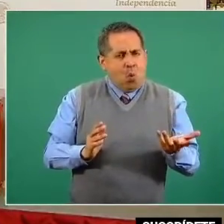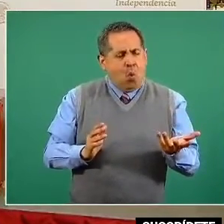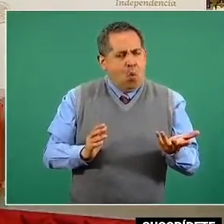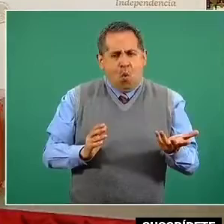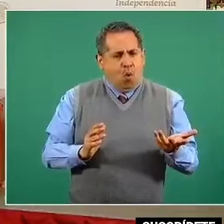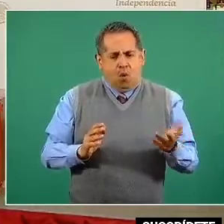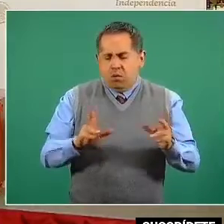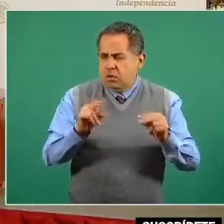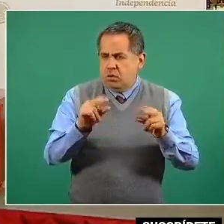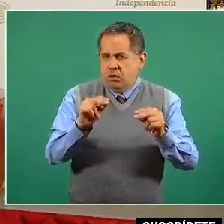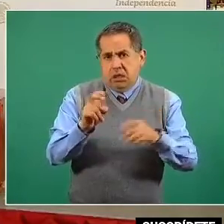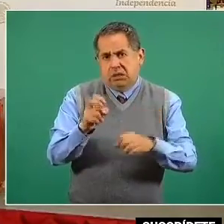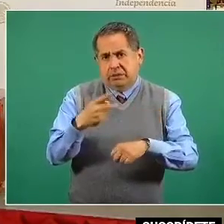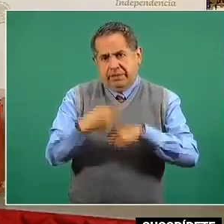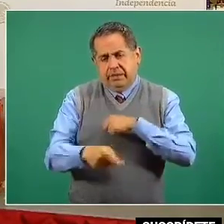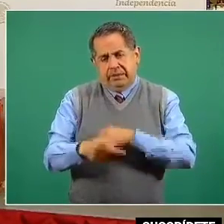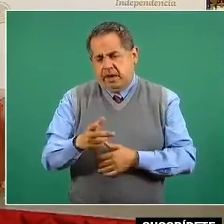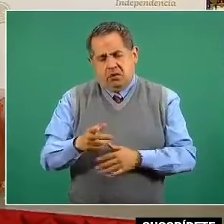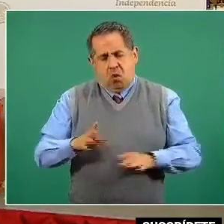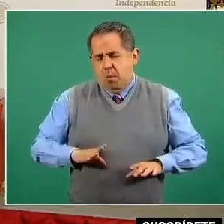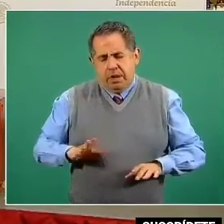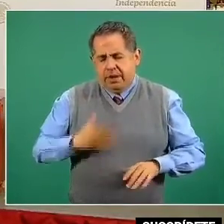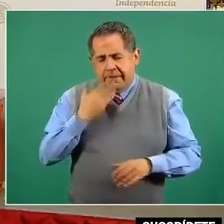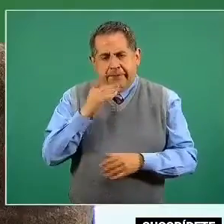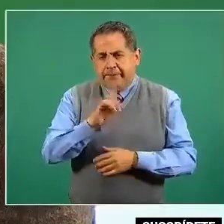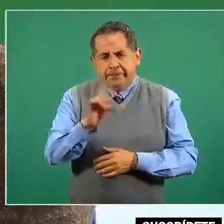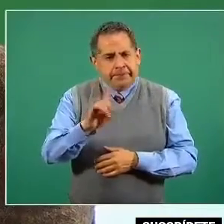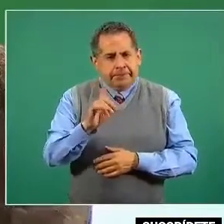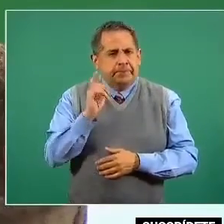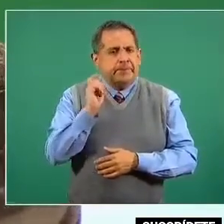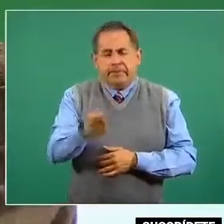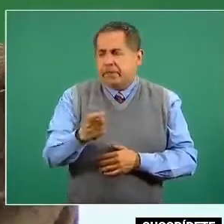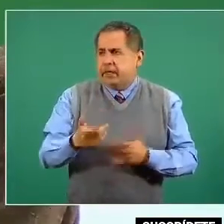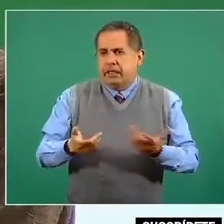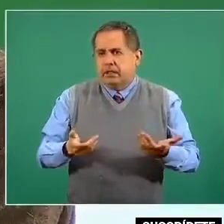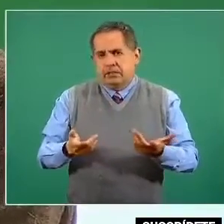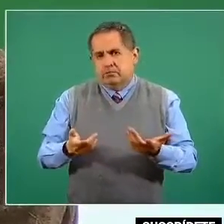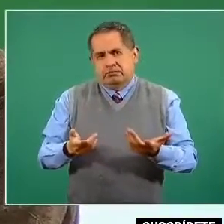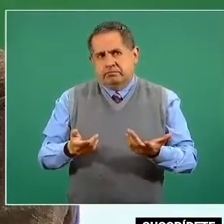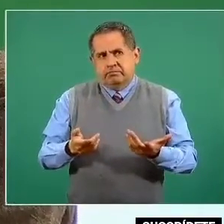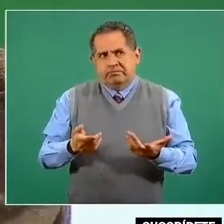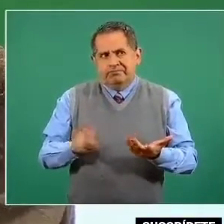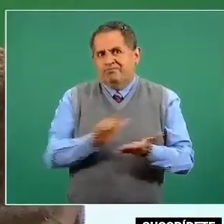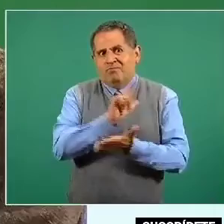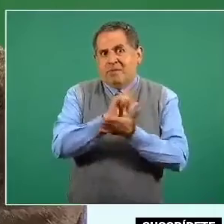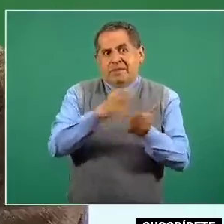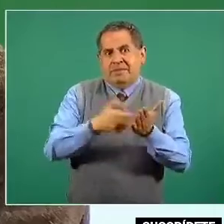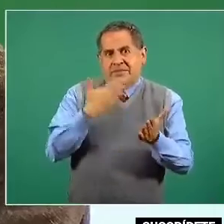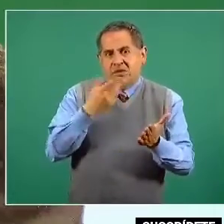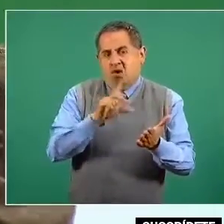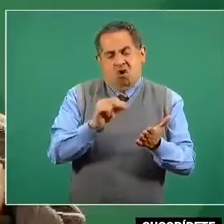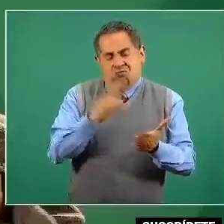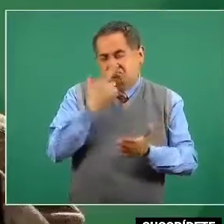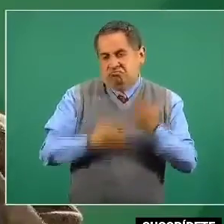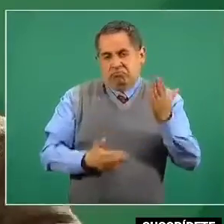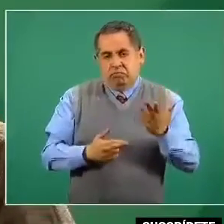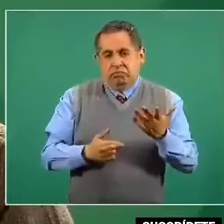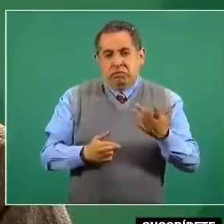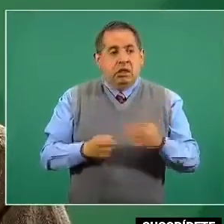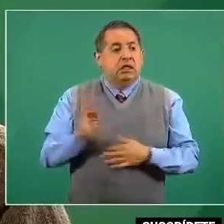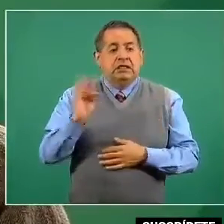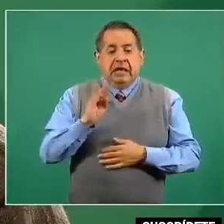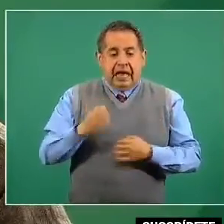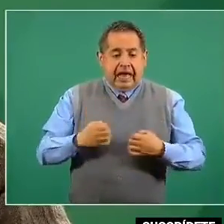Sería sumamente peligroso, sería inconveniente, pero además sería ilegal que un estado le